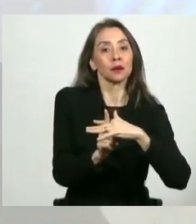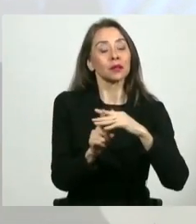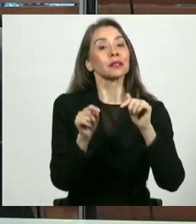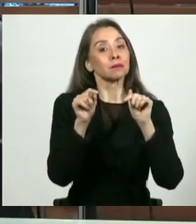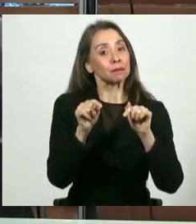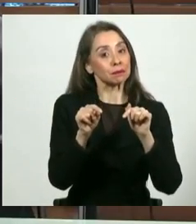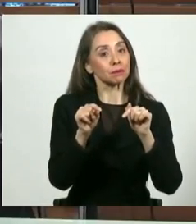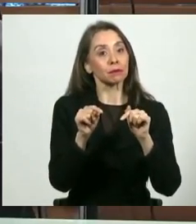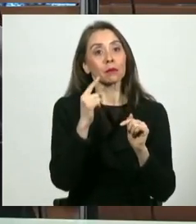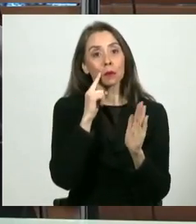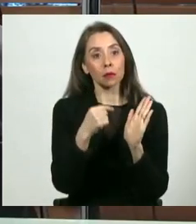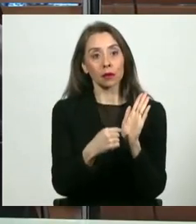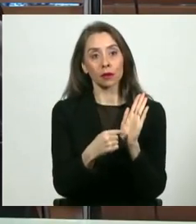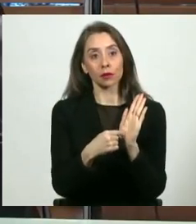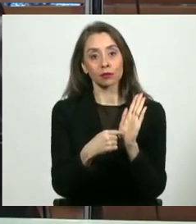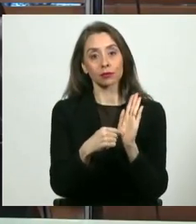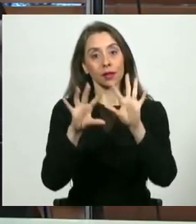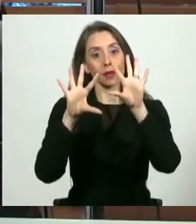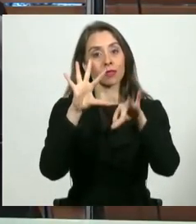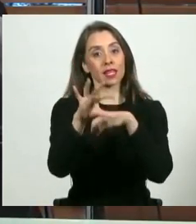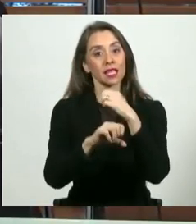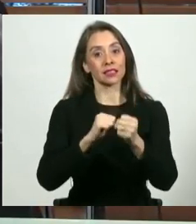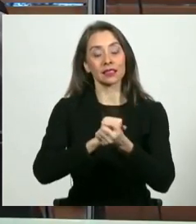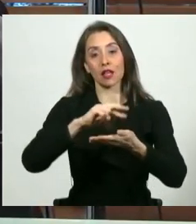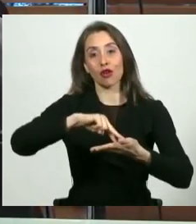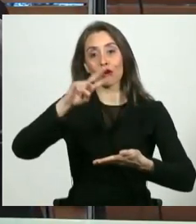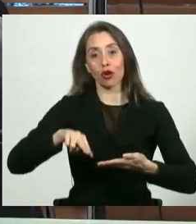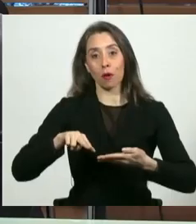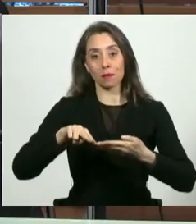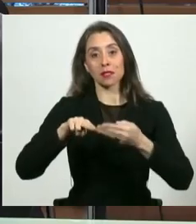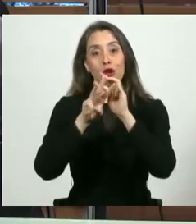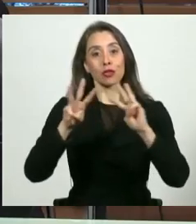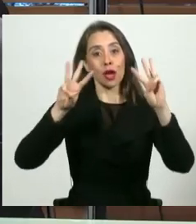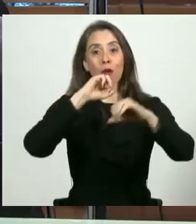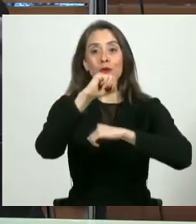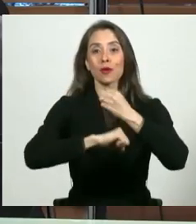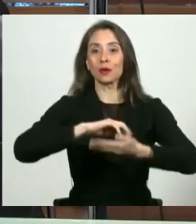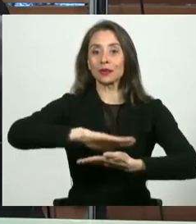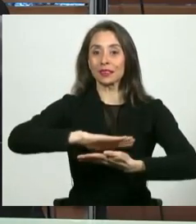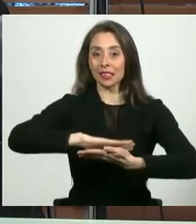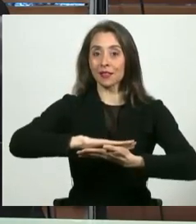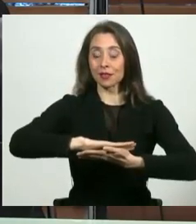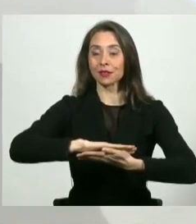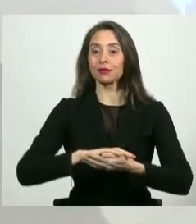marco de la conmemoración de los 10 años de la Convención de Naciones Unidas